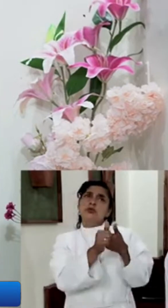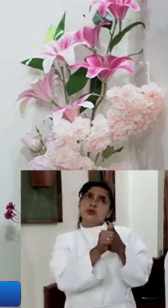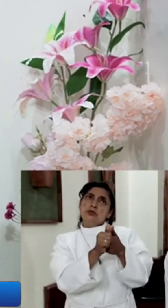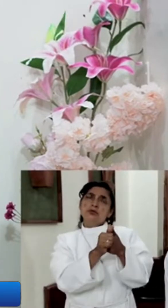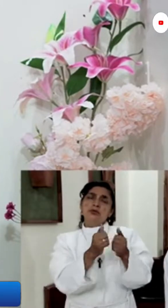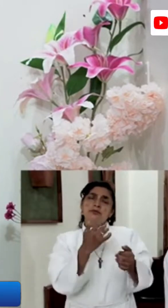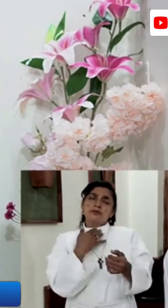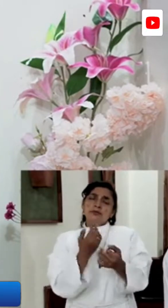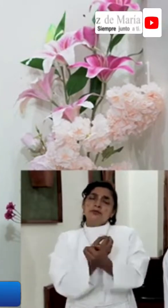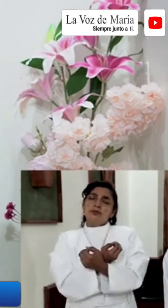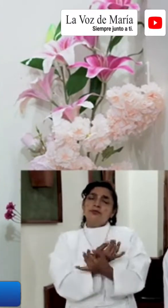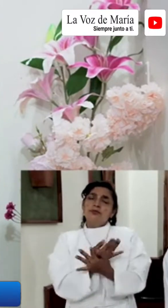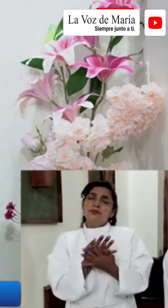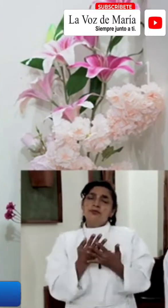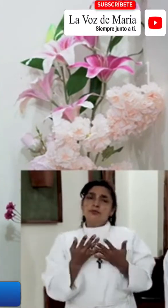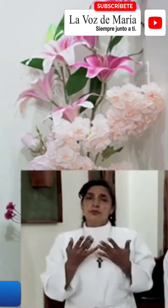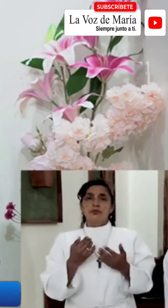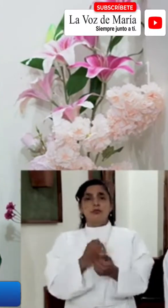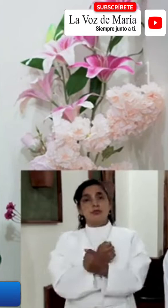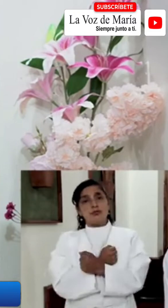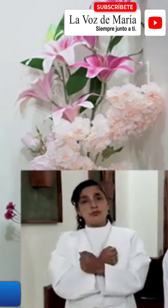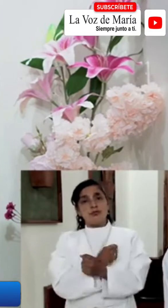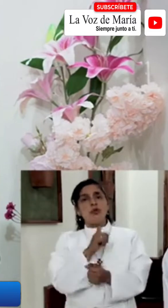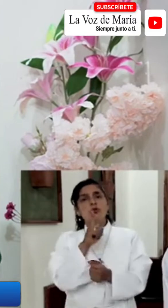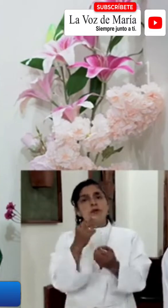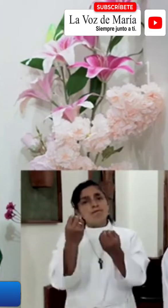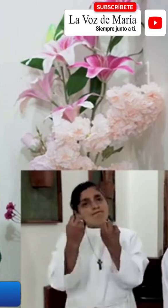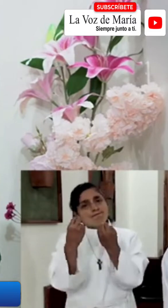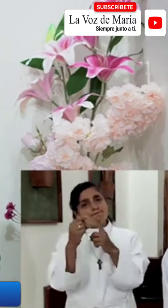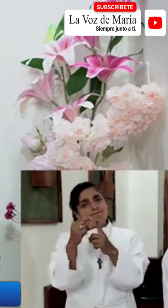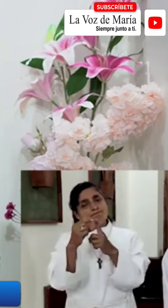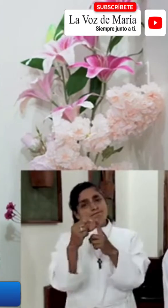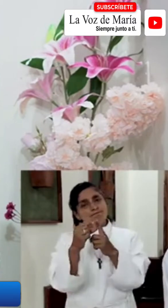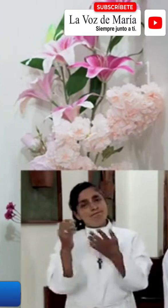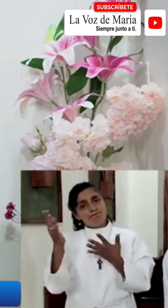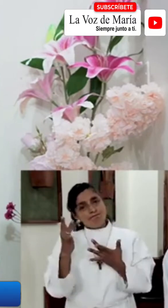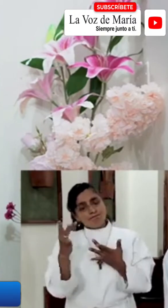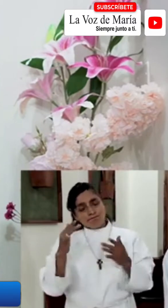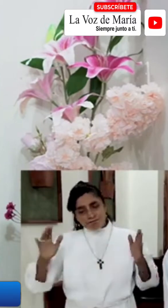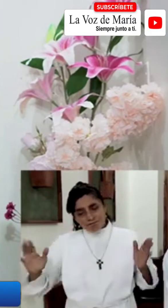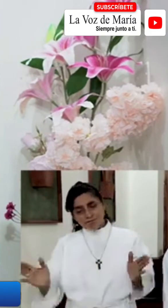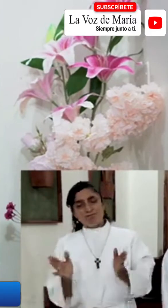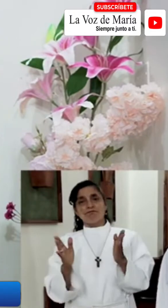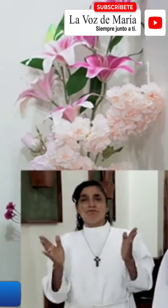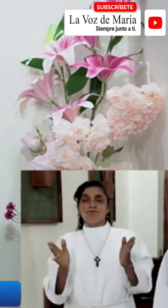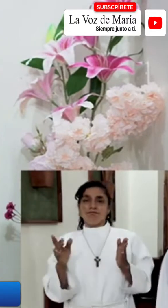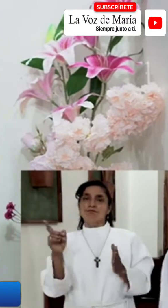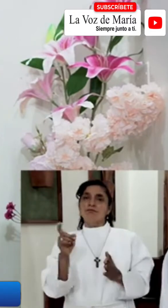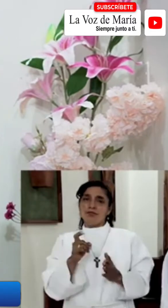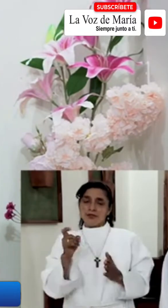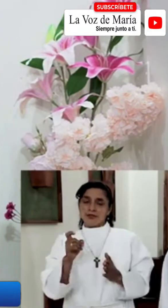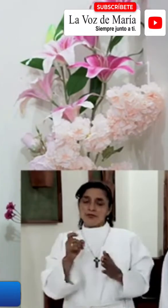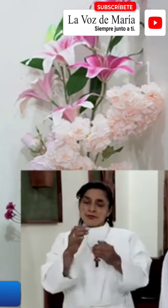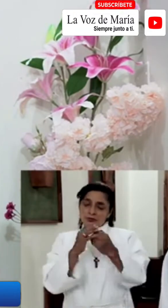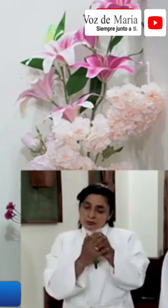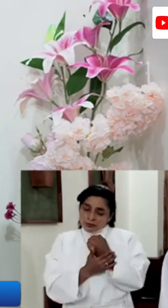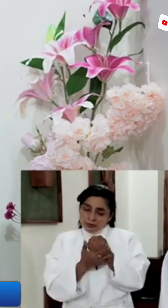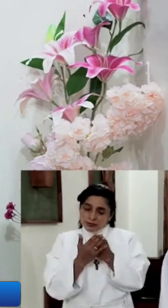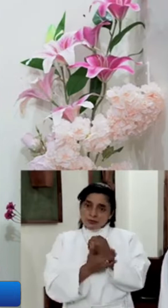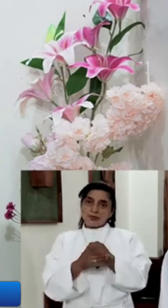de ternura, o al menos una palabra de esperanza, de ánimo, de